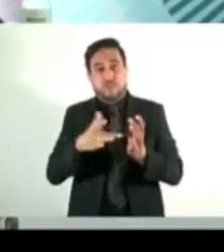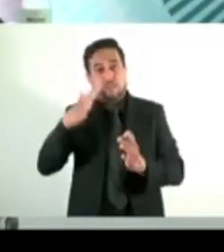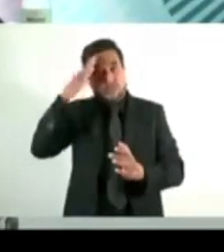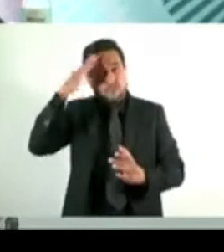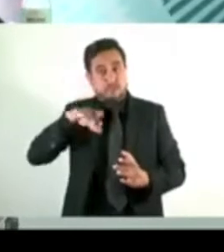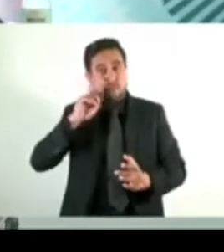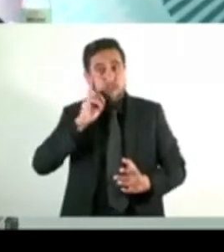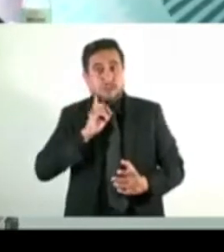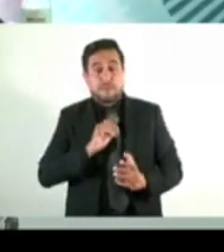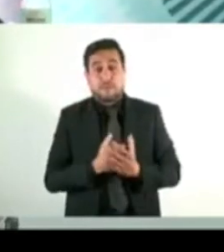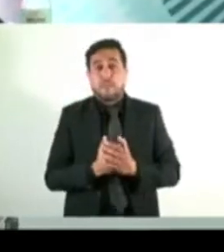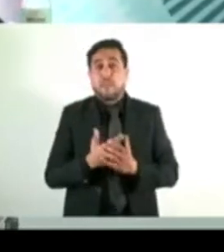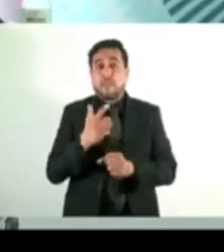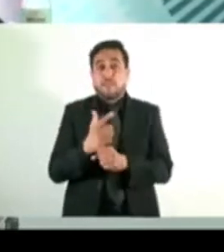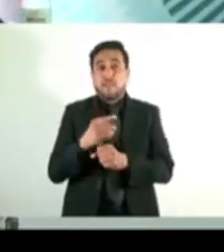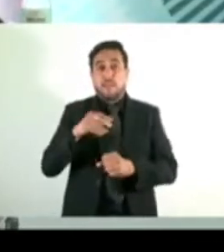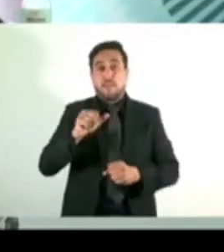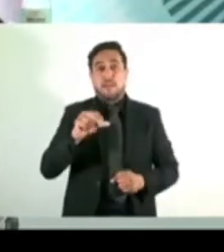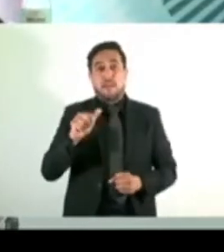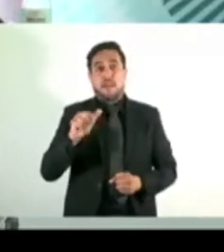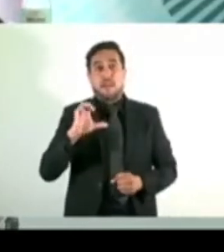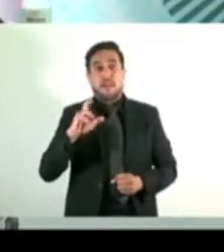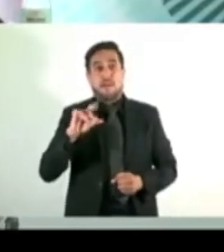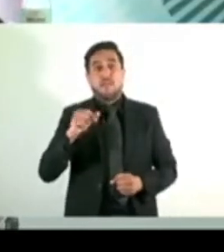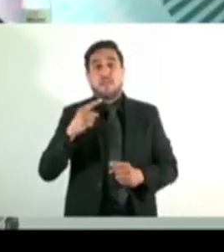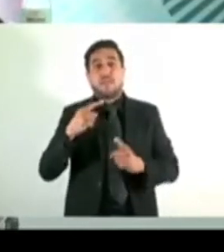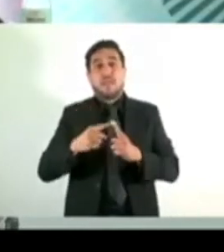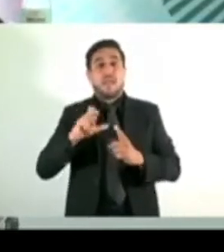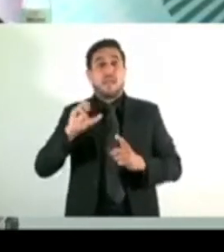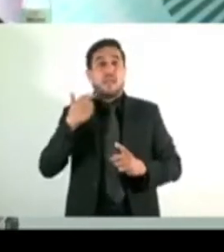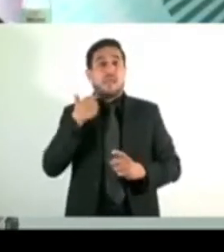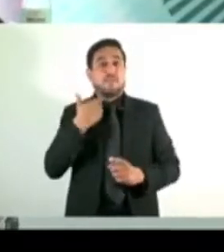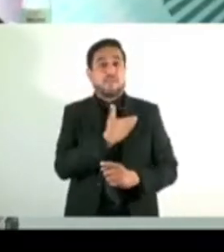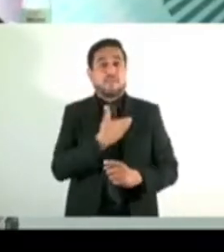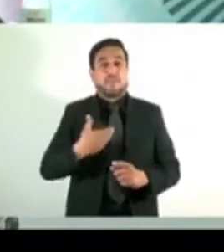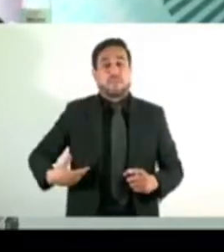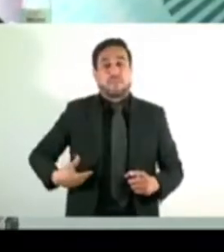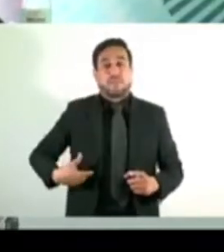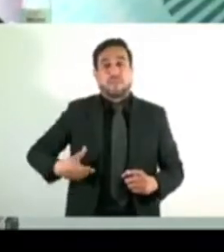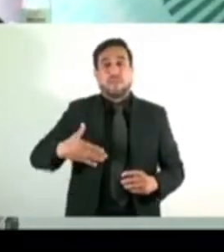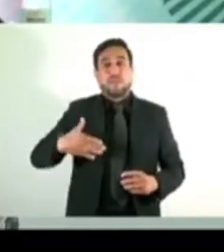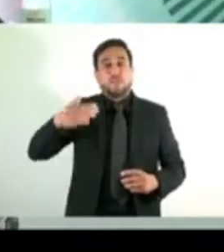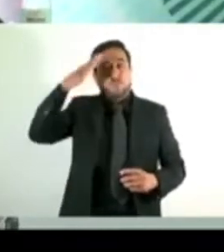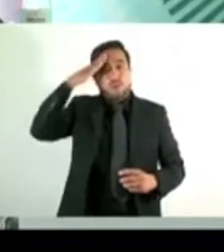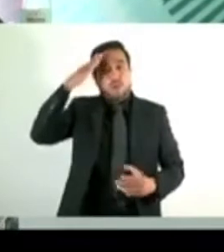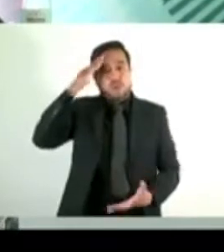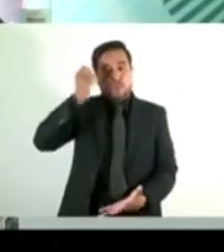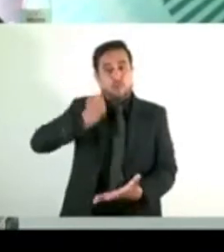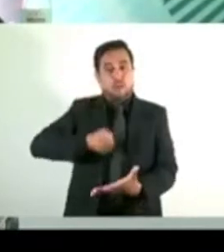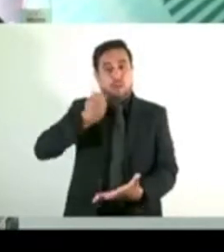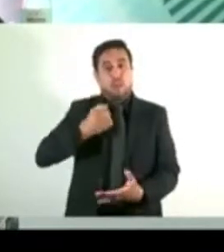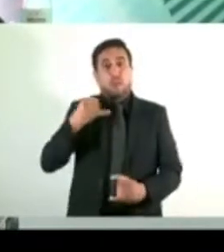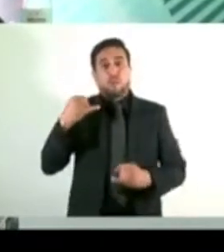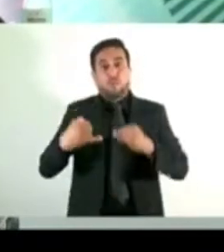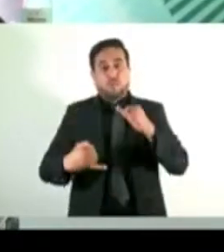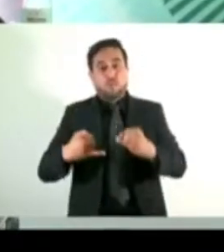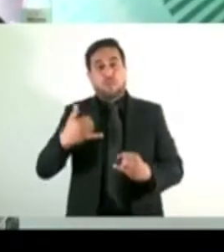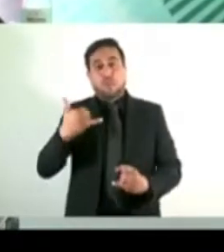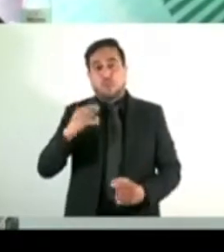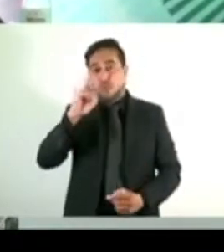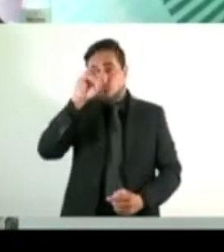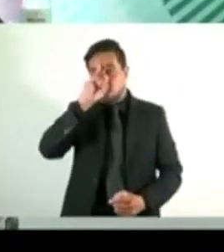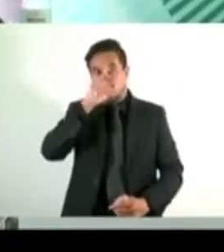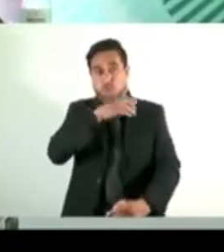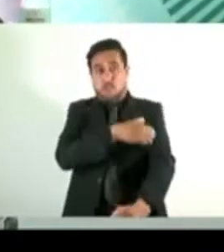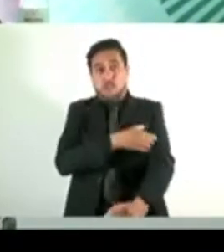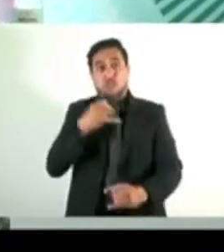A la licenciada María Claudia Barrera Rangel, expresidenta del Supremo Tribunal de Justicia y del Consejo del Poder Judicial.